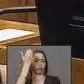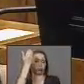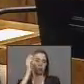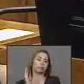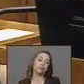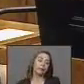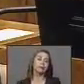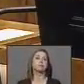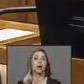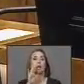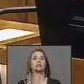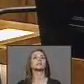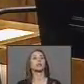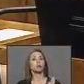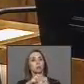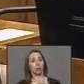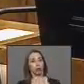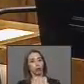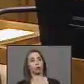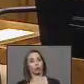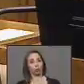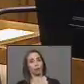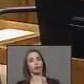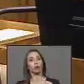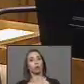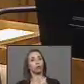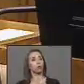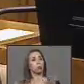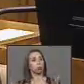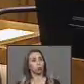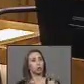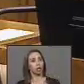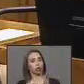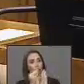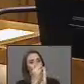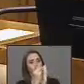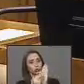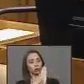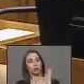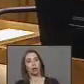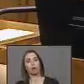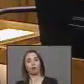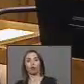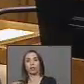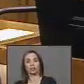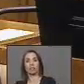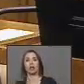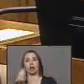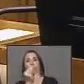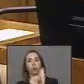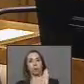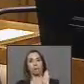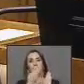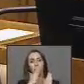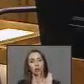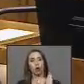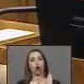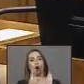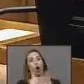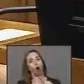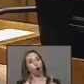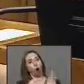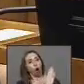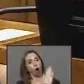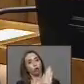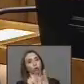se mejoró en algunos aspectos, en muchos aspectos en el Senado, sin embargo ha retrocedido en una cuestión que para mi gusto